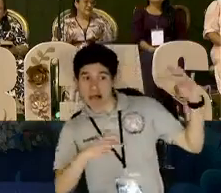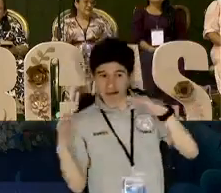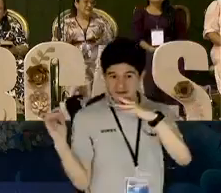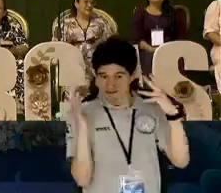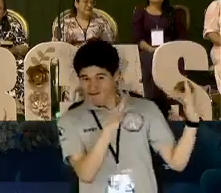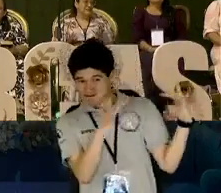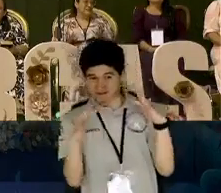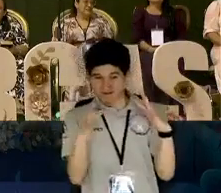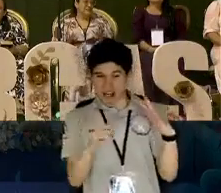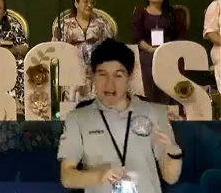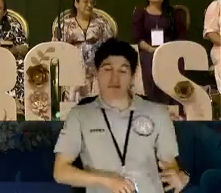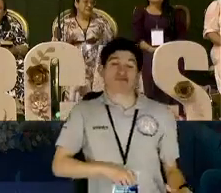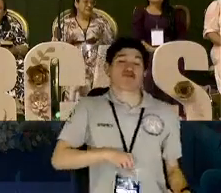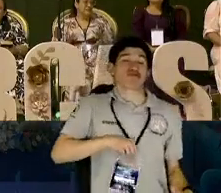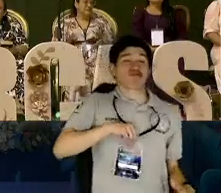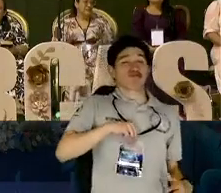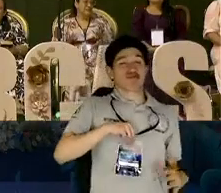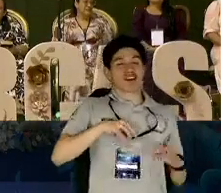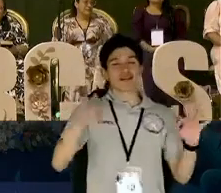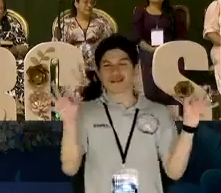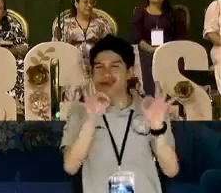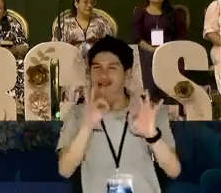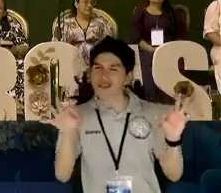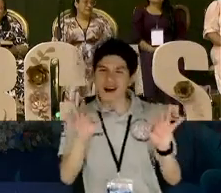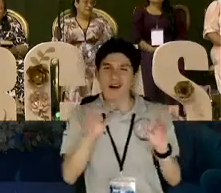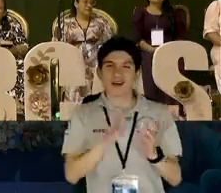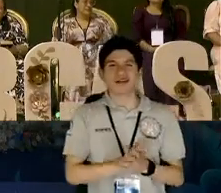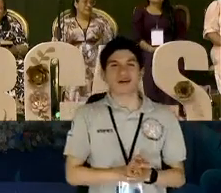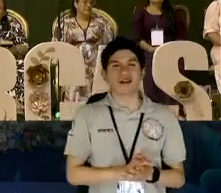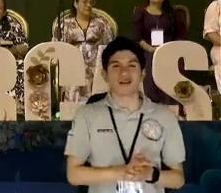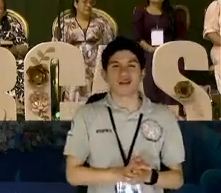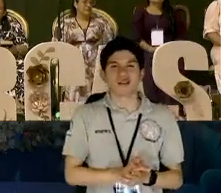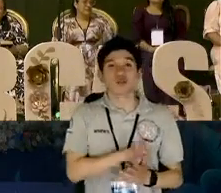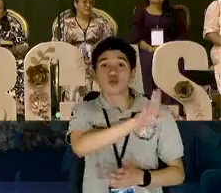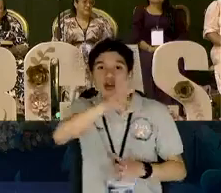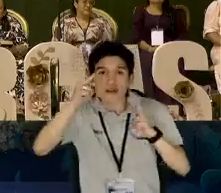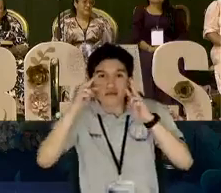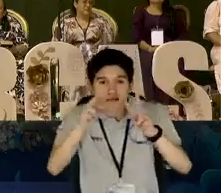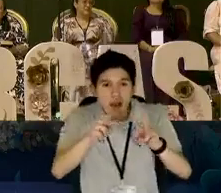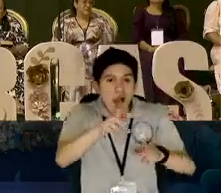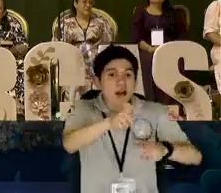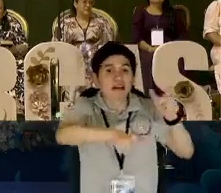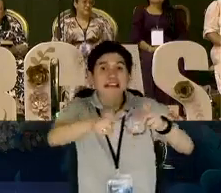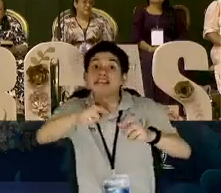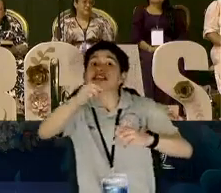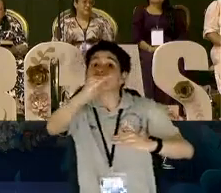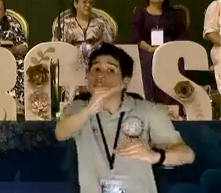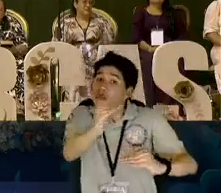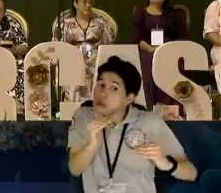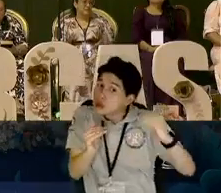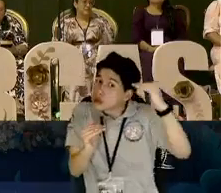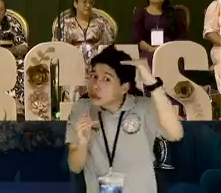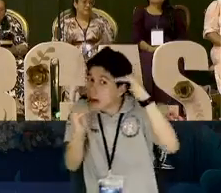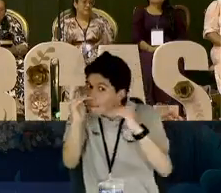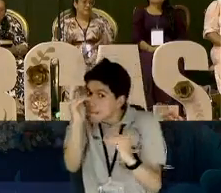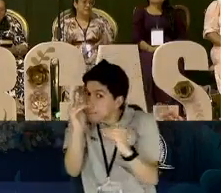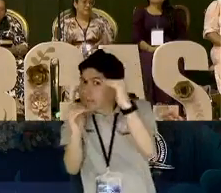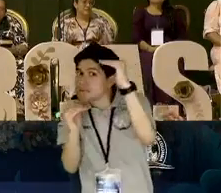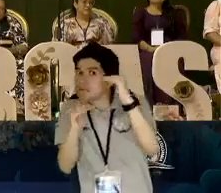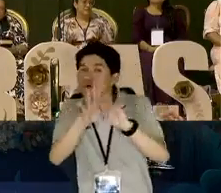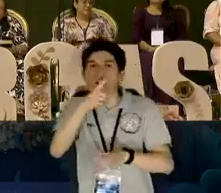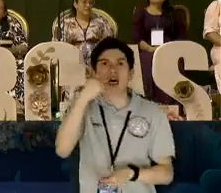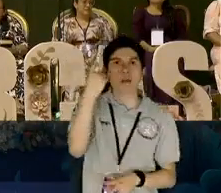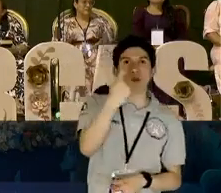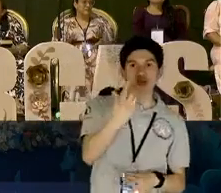bien con humildad, estimando cada uno a los demás como superiores a él mismo, no mirando cada uno por lo suyo propio,